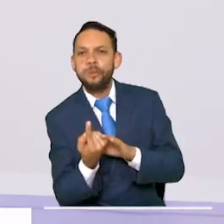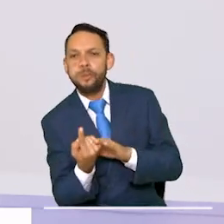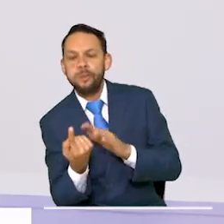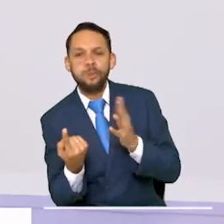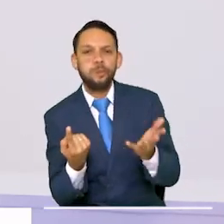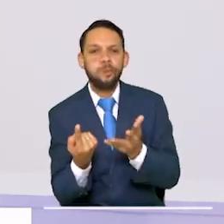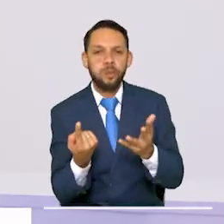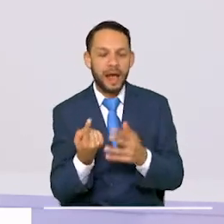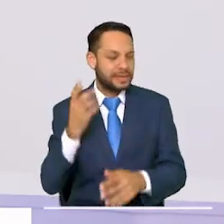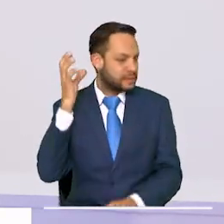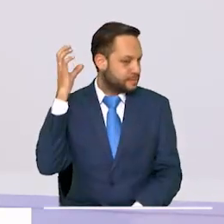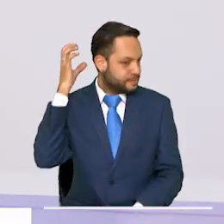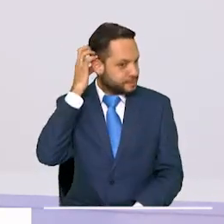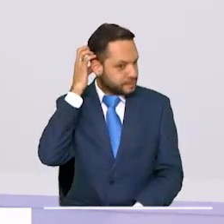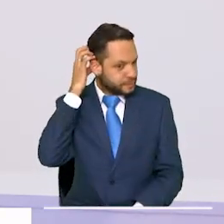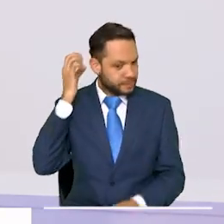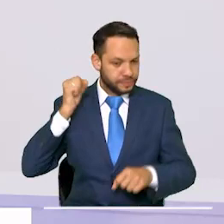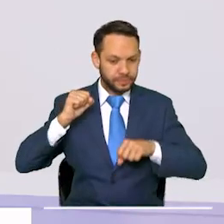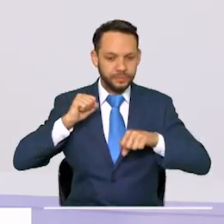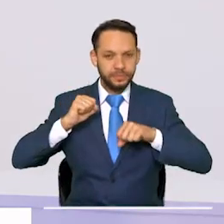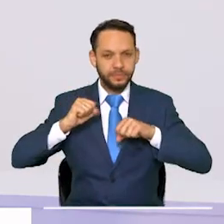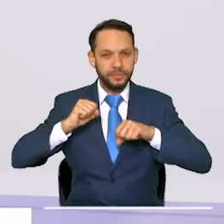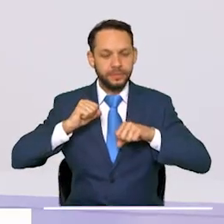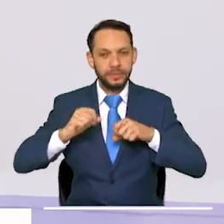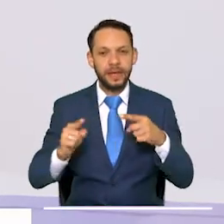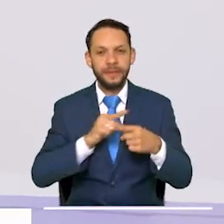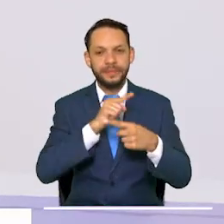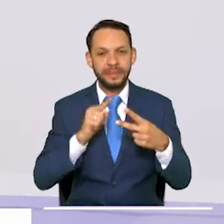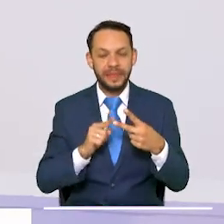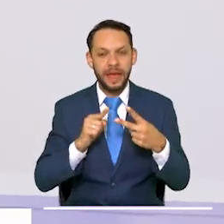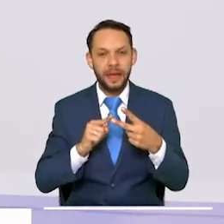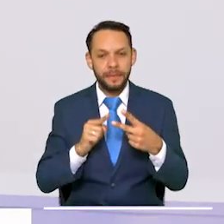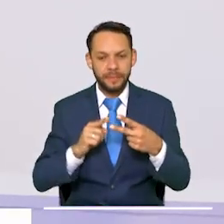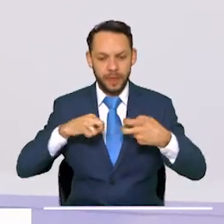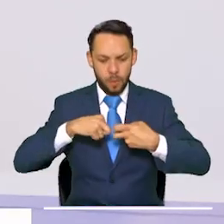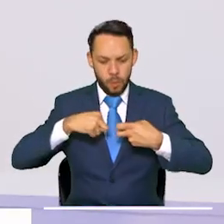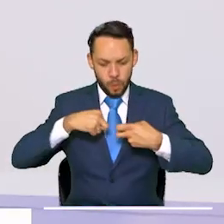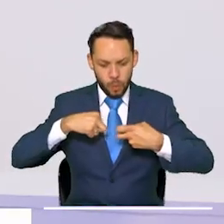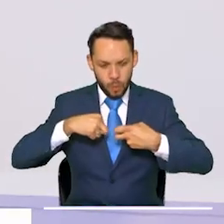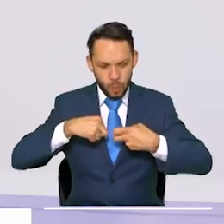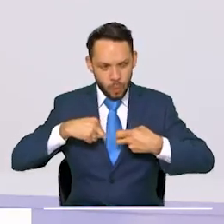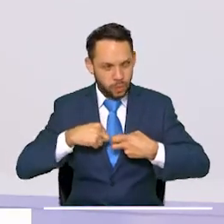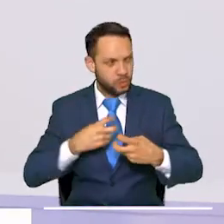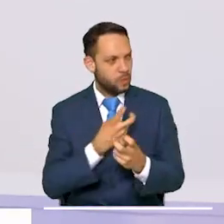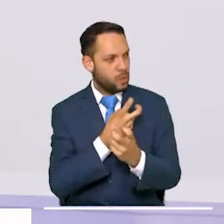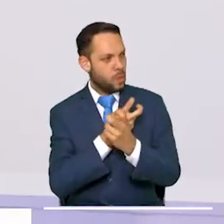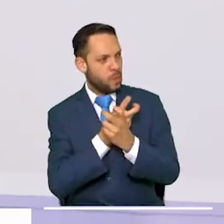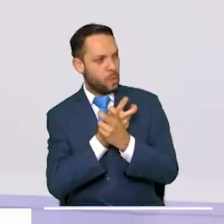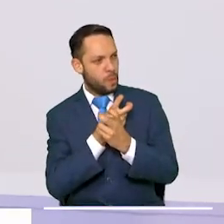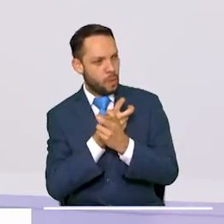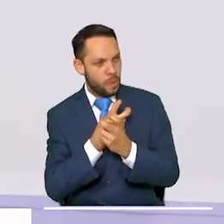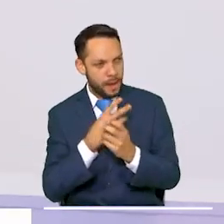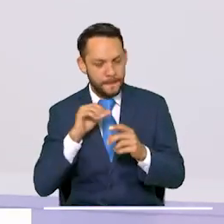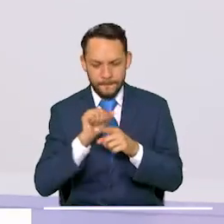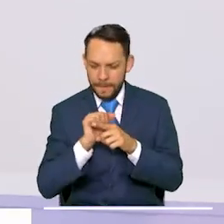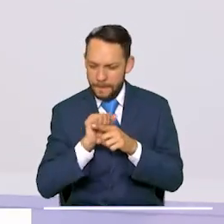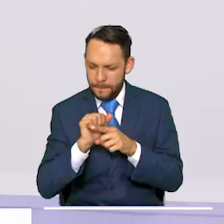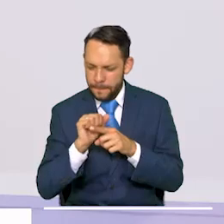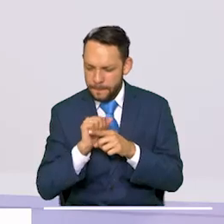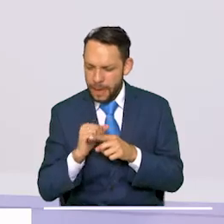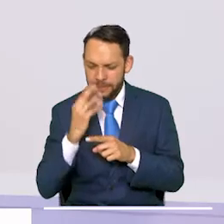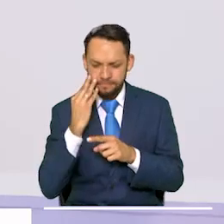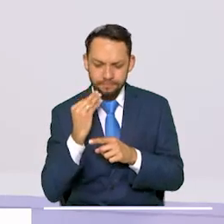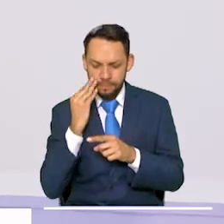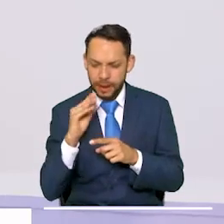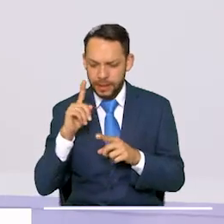nervioso central, sino también que encuentra, por ejemplo, en articulación, en tendones, en músculo. Entonces, la primera conclusión que uno puede